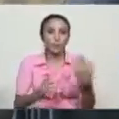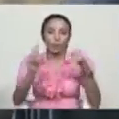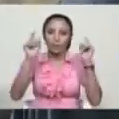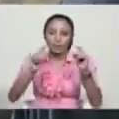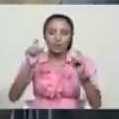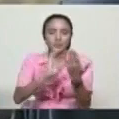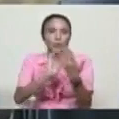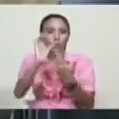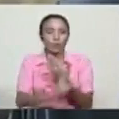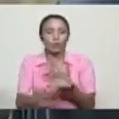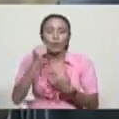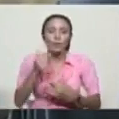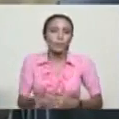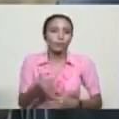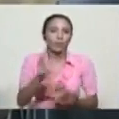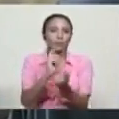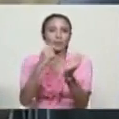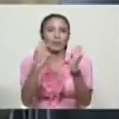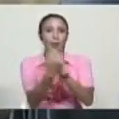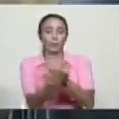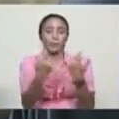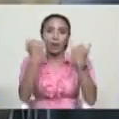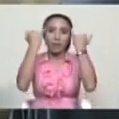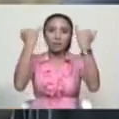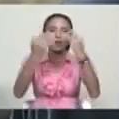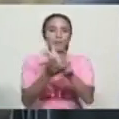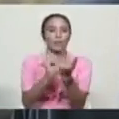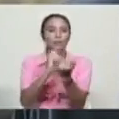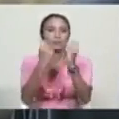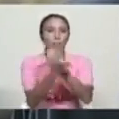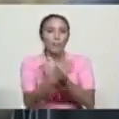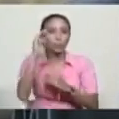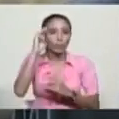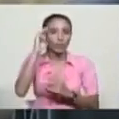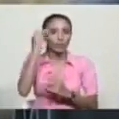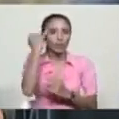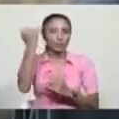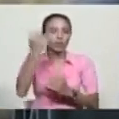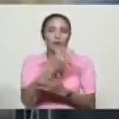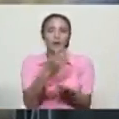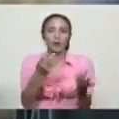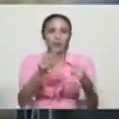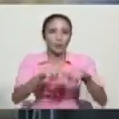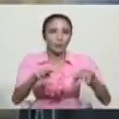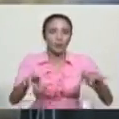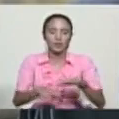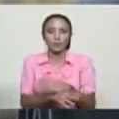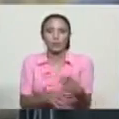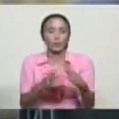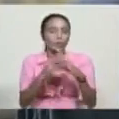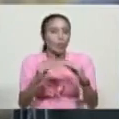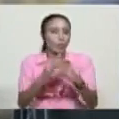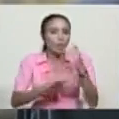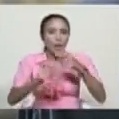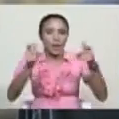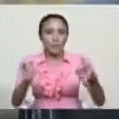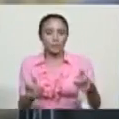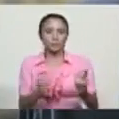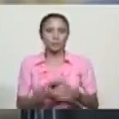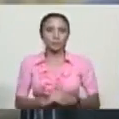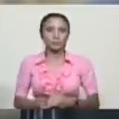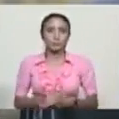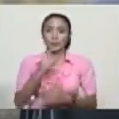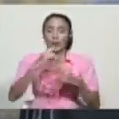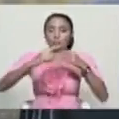enseñanza para cambiar también la mentalidad de la juventud y de todos los ciudadanos, y no esperando un